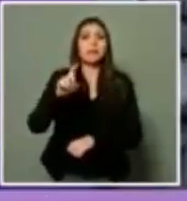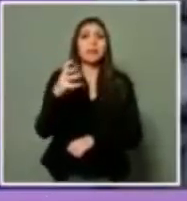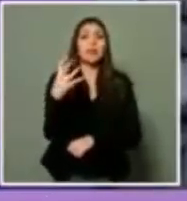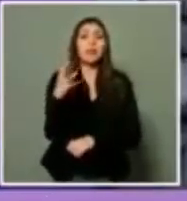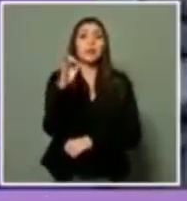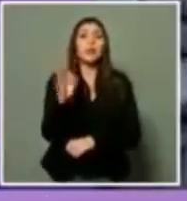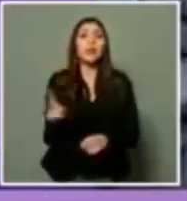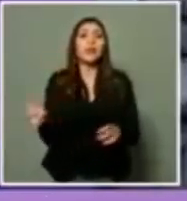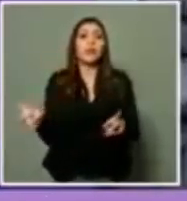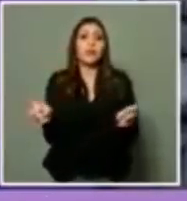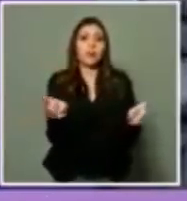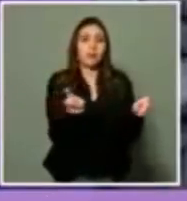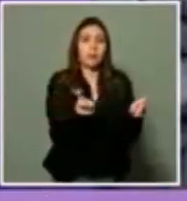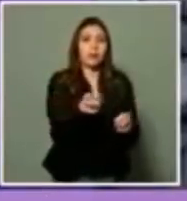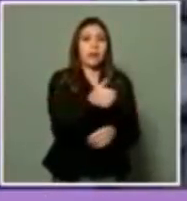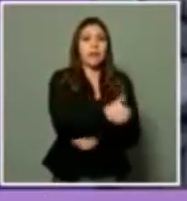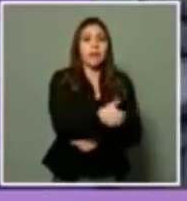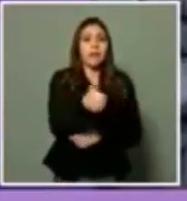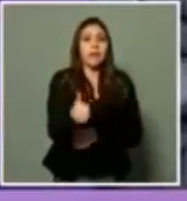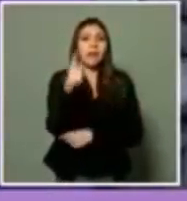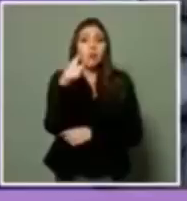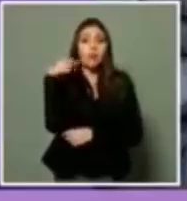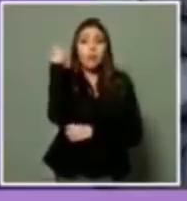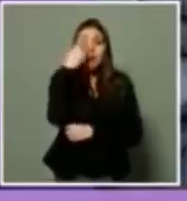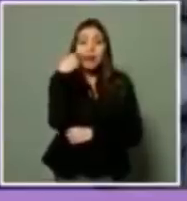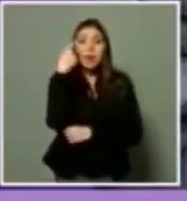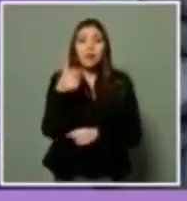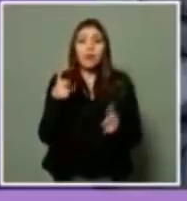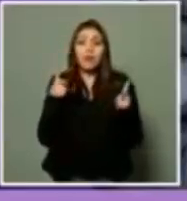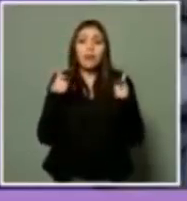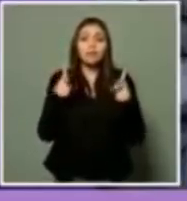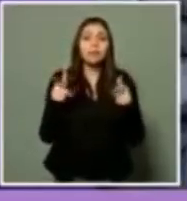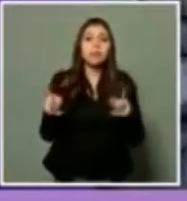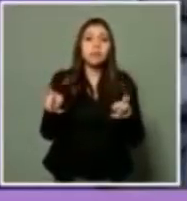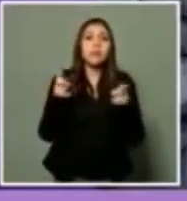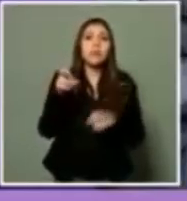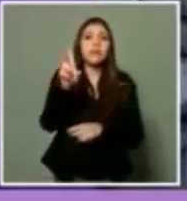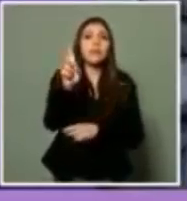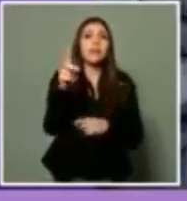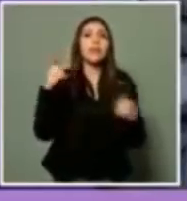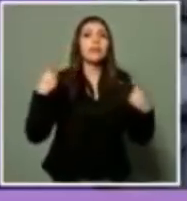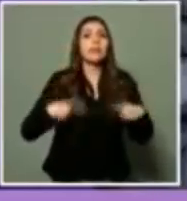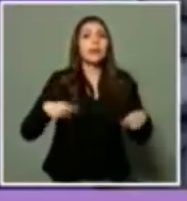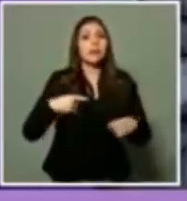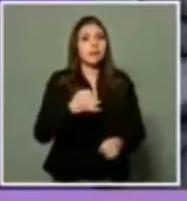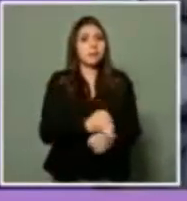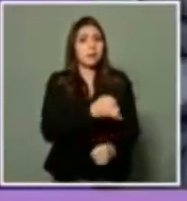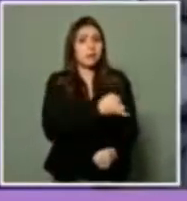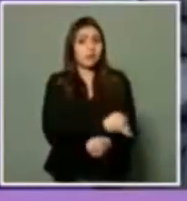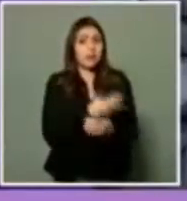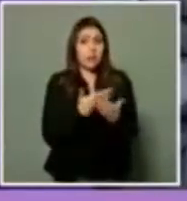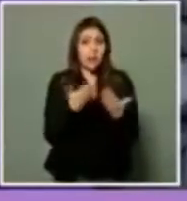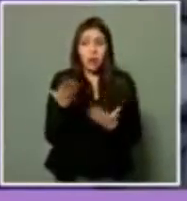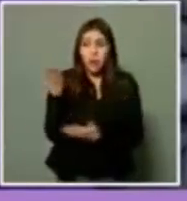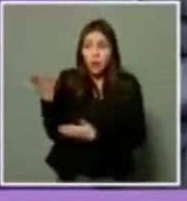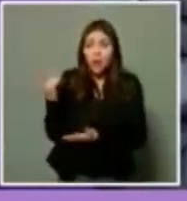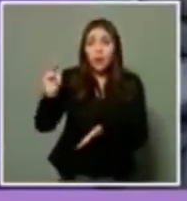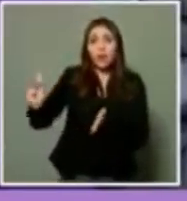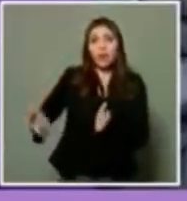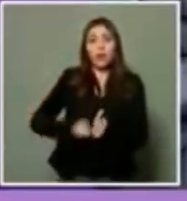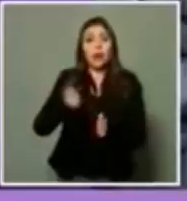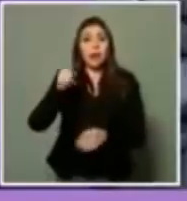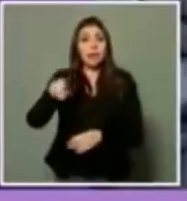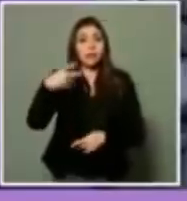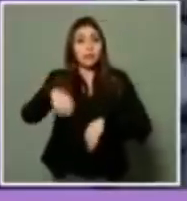34%. Cada hora asaltan a 30 personas en Iztapalapa. ¿Así quieres gobernar, Karen Quiroga, con